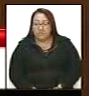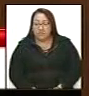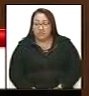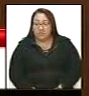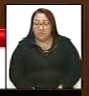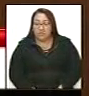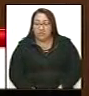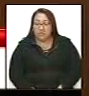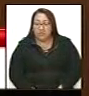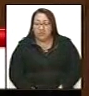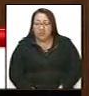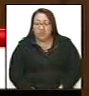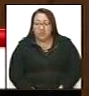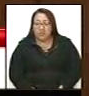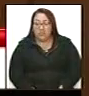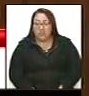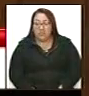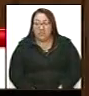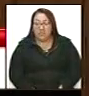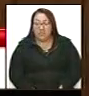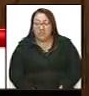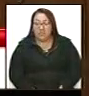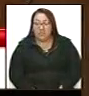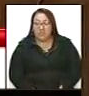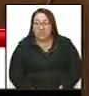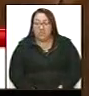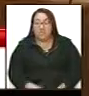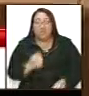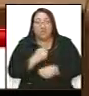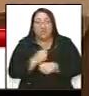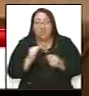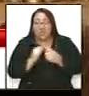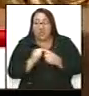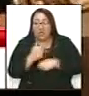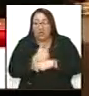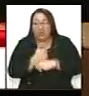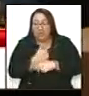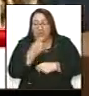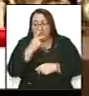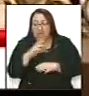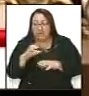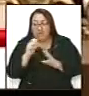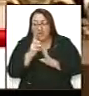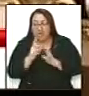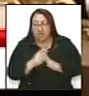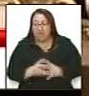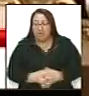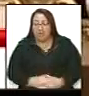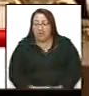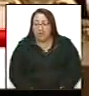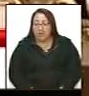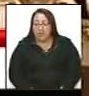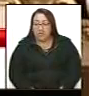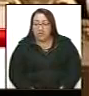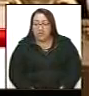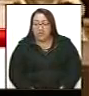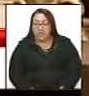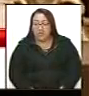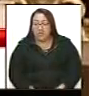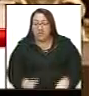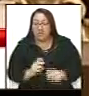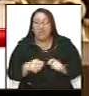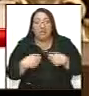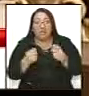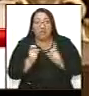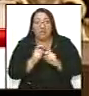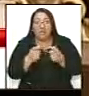y vamos a trabajar con el equipo técnico para poder hacer el dictamen correspondiente. Antes de dar la palabra